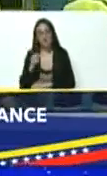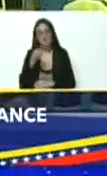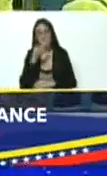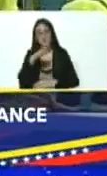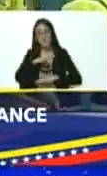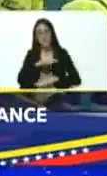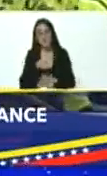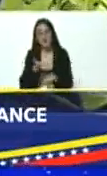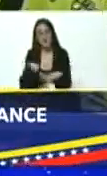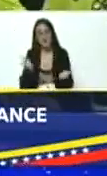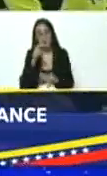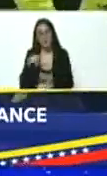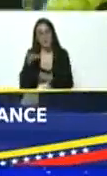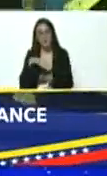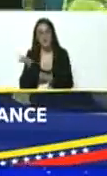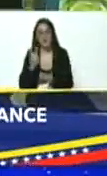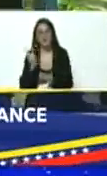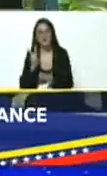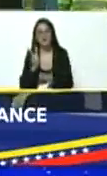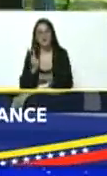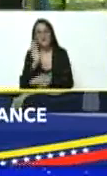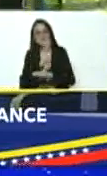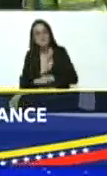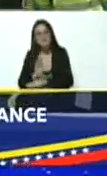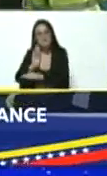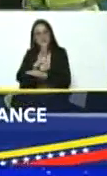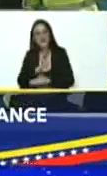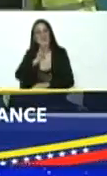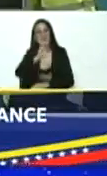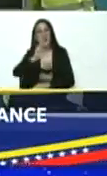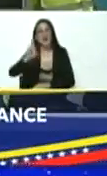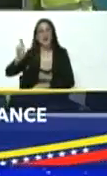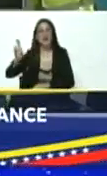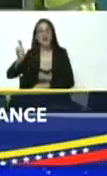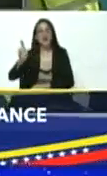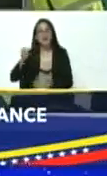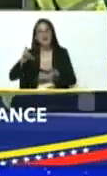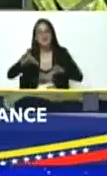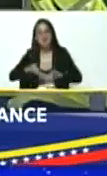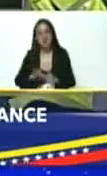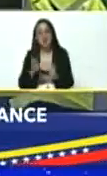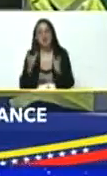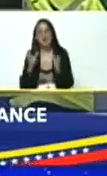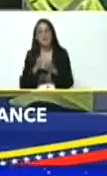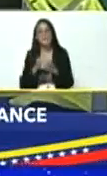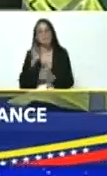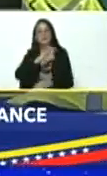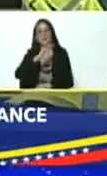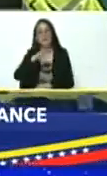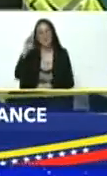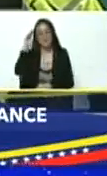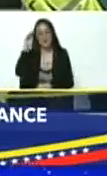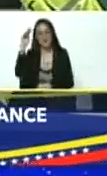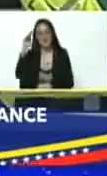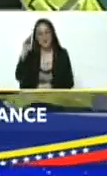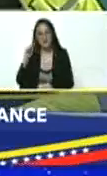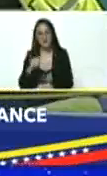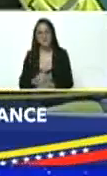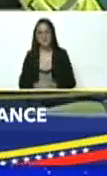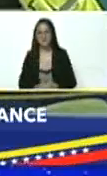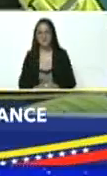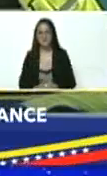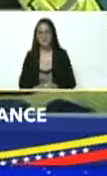pueblo de Venezuela. Y bajo el amparo de las tres R, nacieron las brigadas comunitarias militares, las